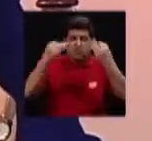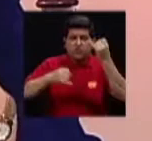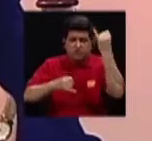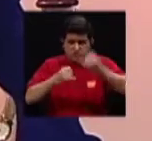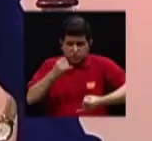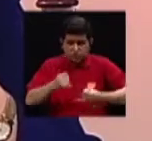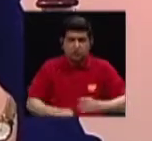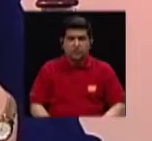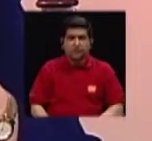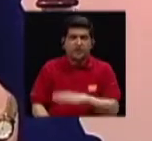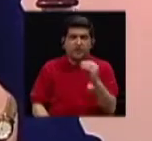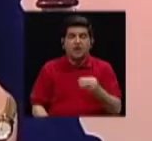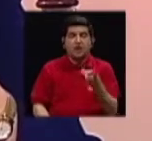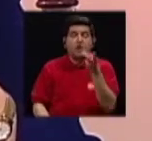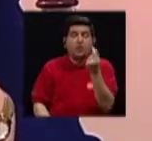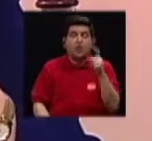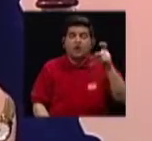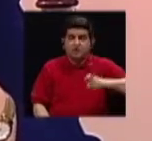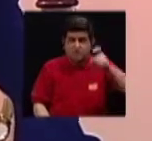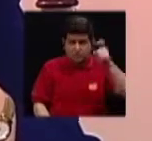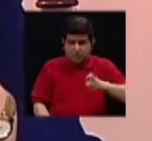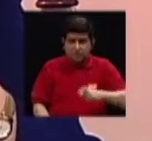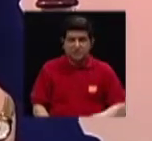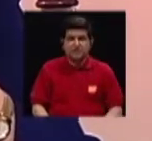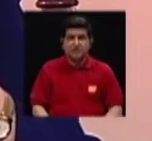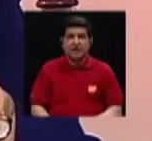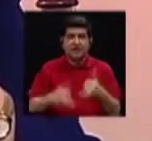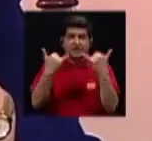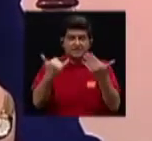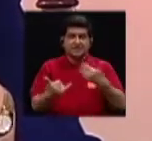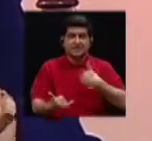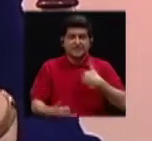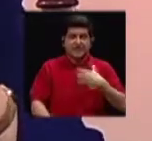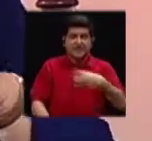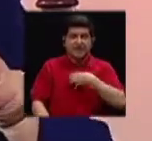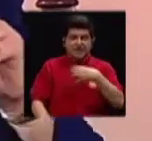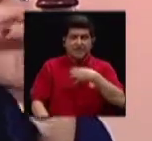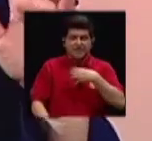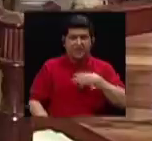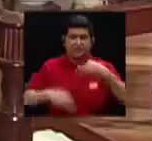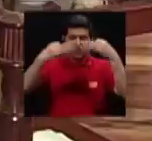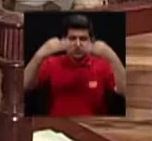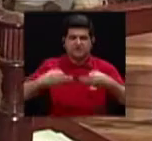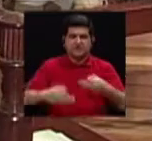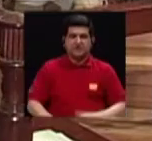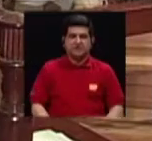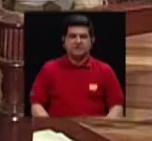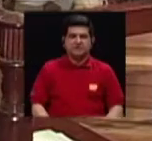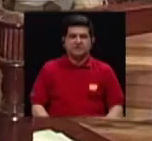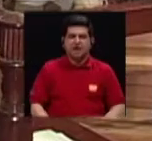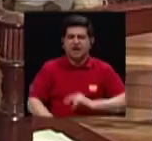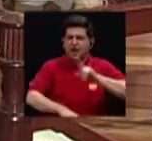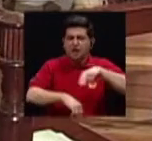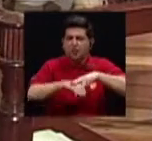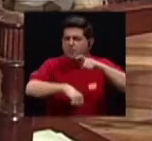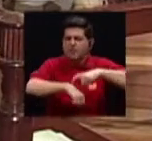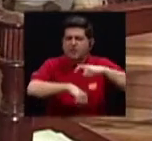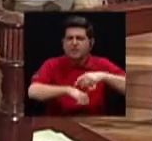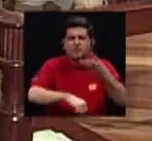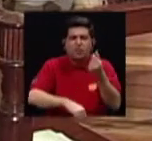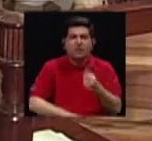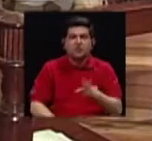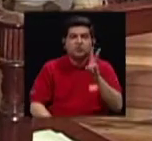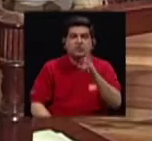¿Y cuánto tardaba finalmente cuando tenía una apelación de sentencia? ¿Cuánto era el promedio más o menos? En promedio 6 meses